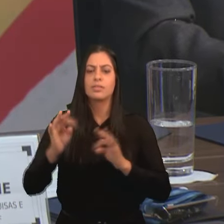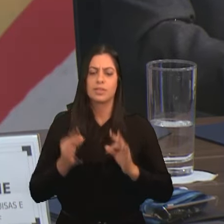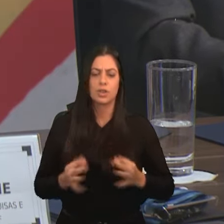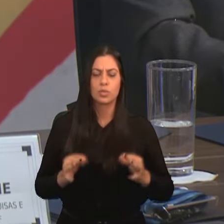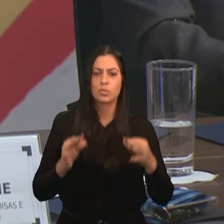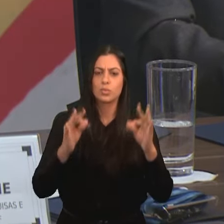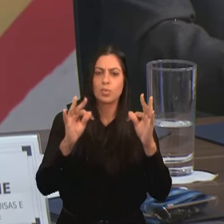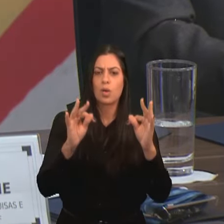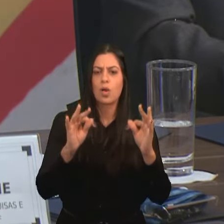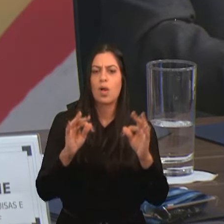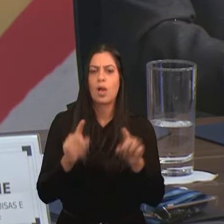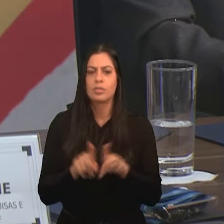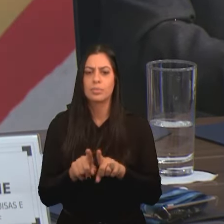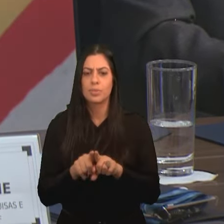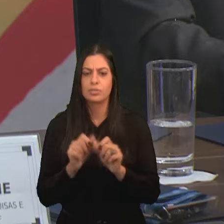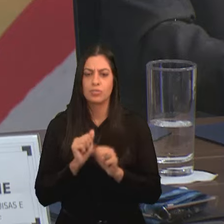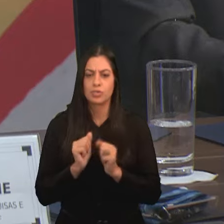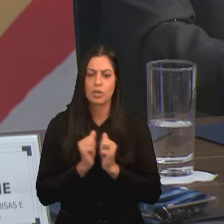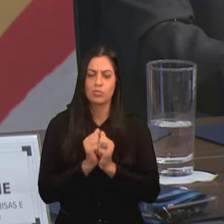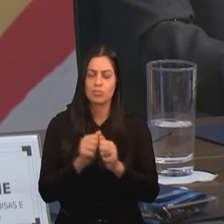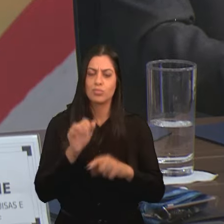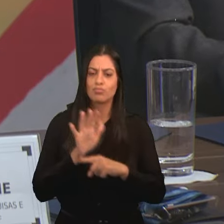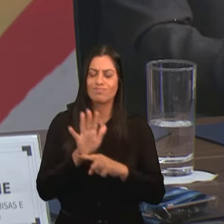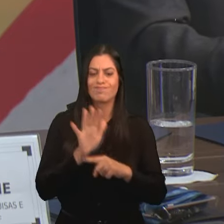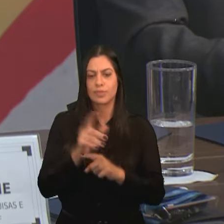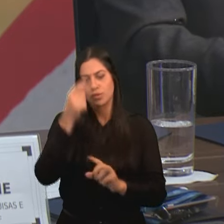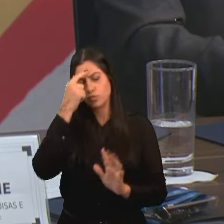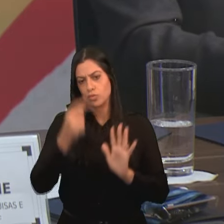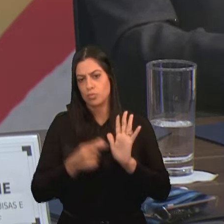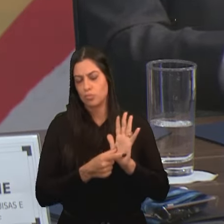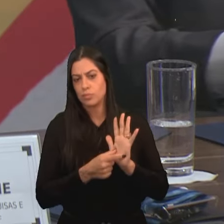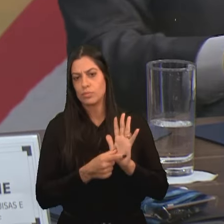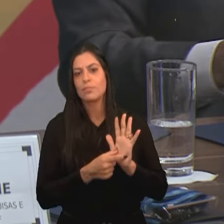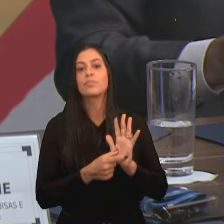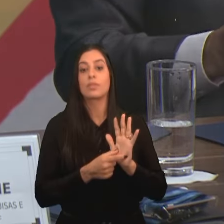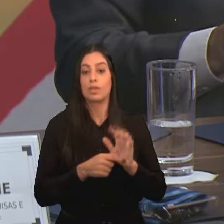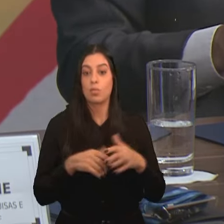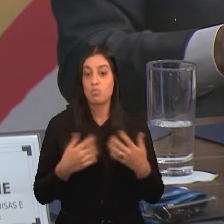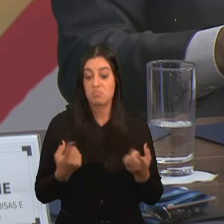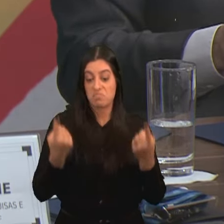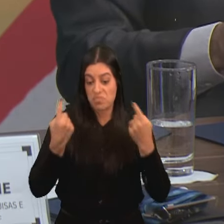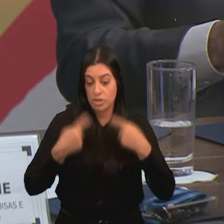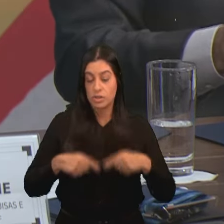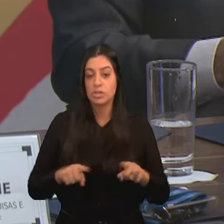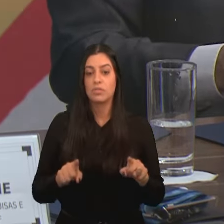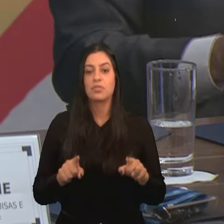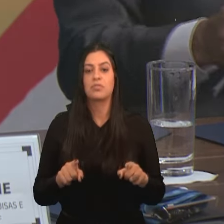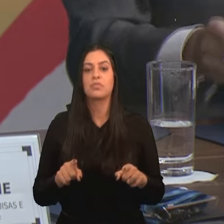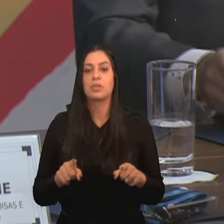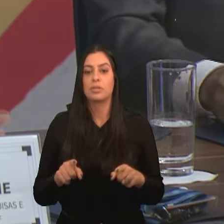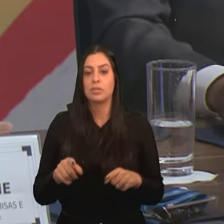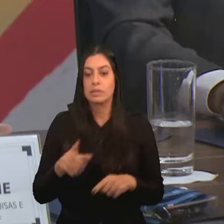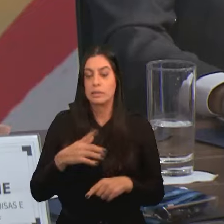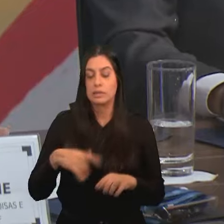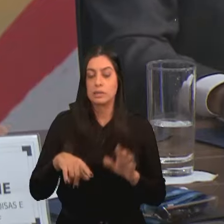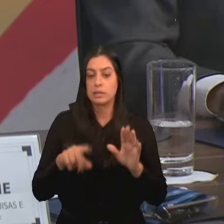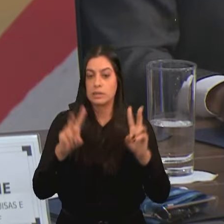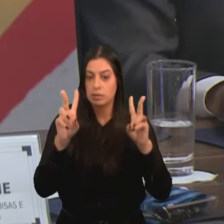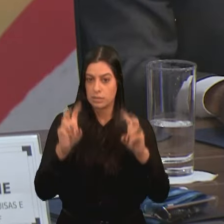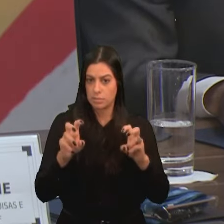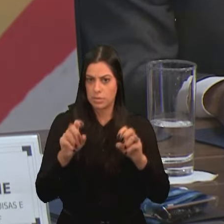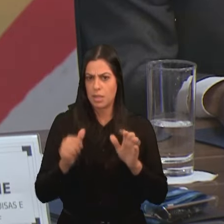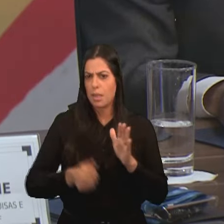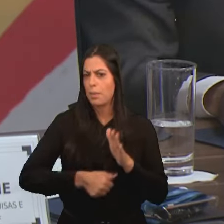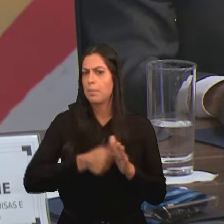la neotecnología, articulación con la inteligencia artificial y cuáles son los desafíos en